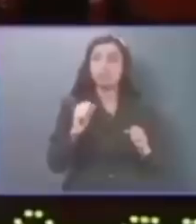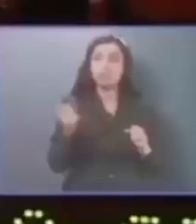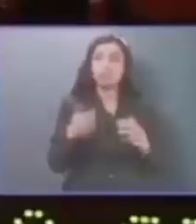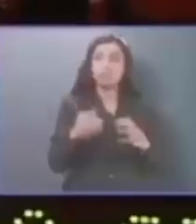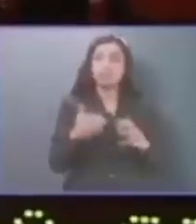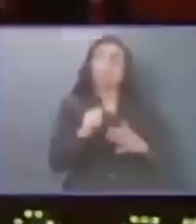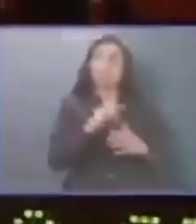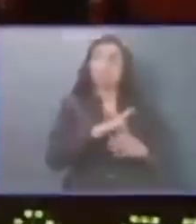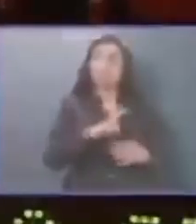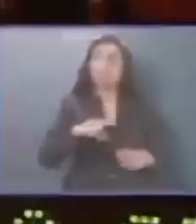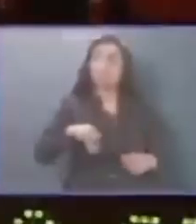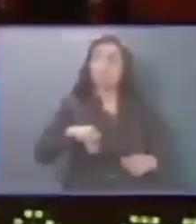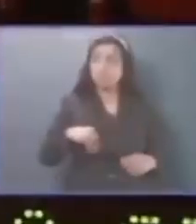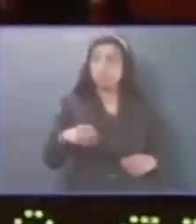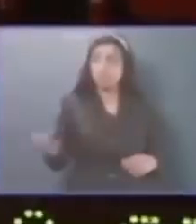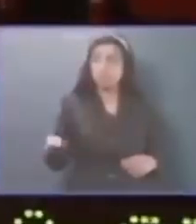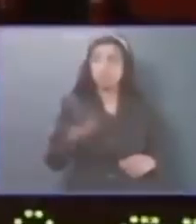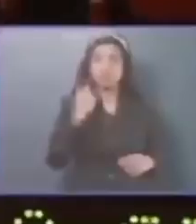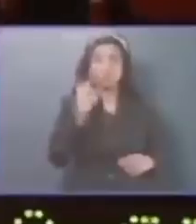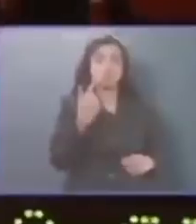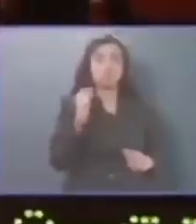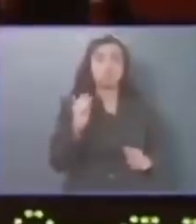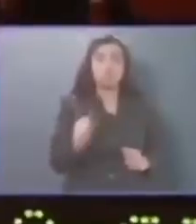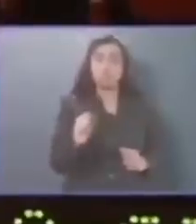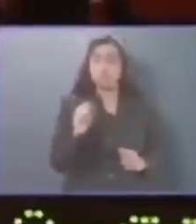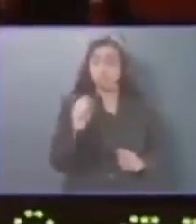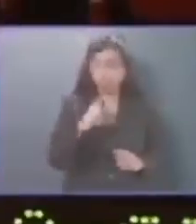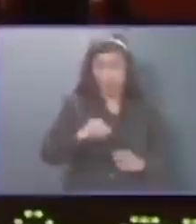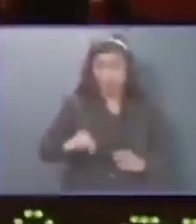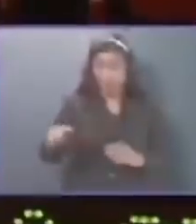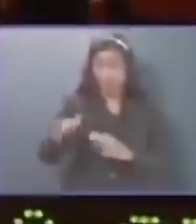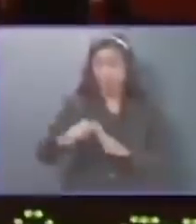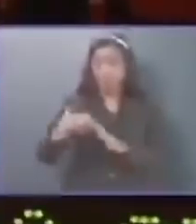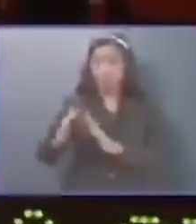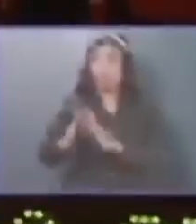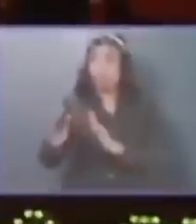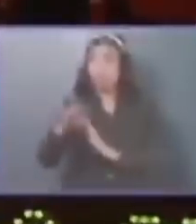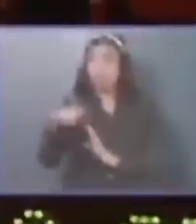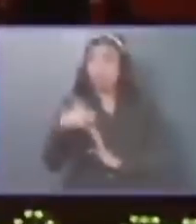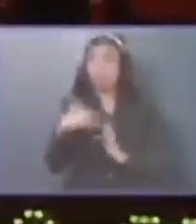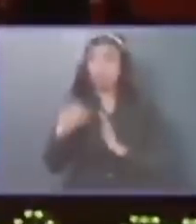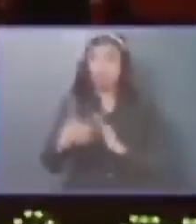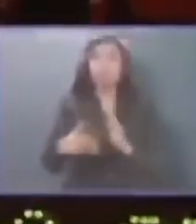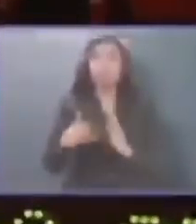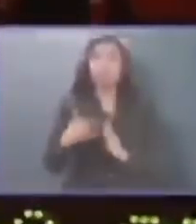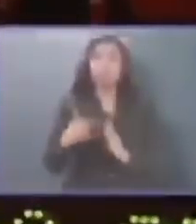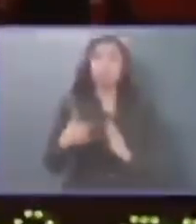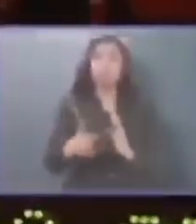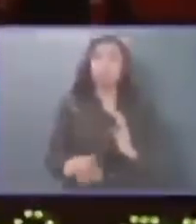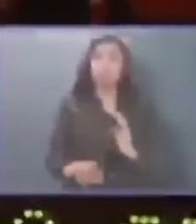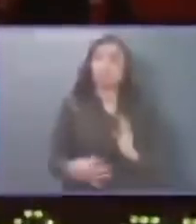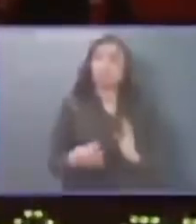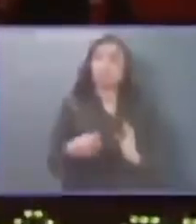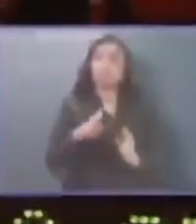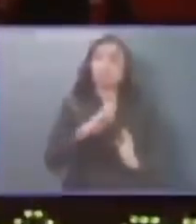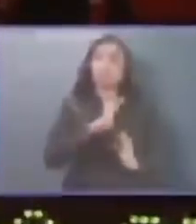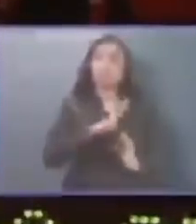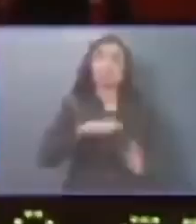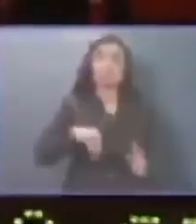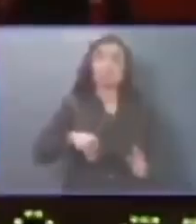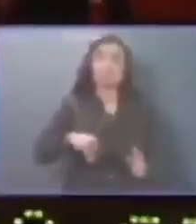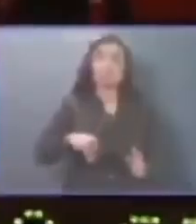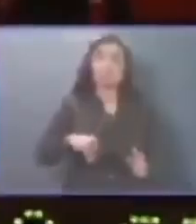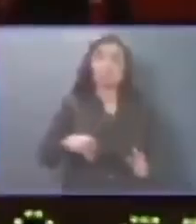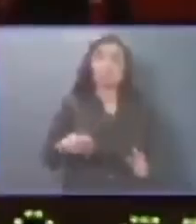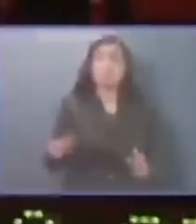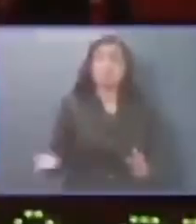las familias salvadoreñas, para ellos una propiedad lo es todo. Y hemos dejado en el limbo jurídico a miles de familias